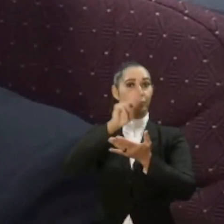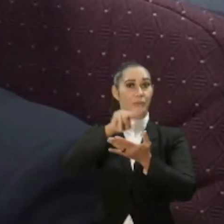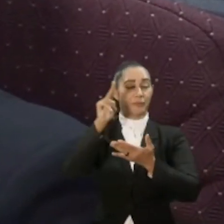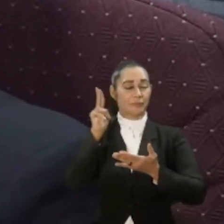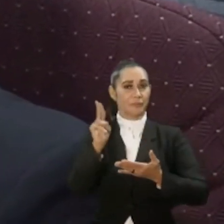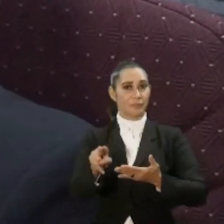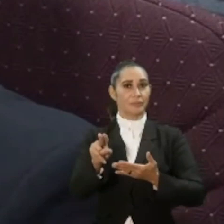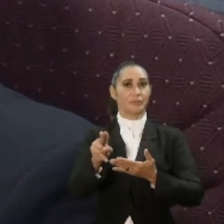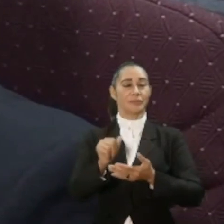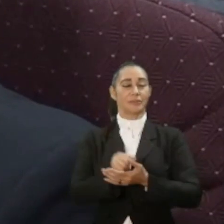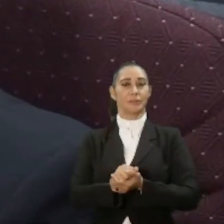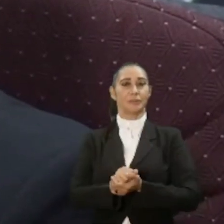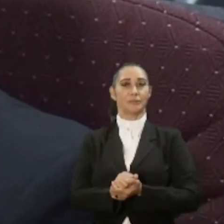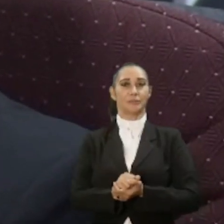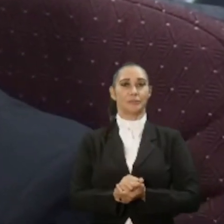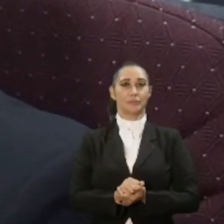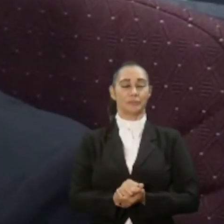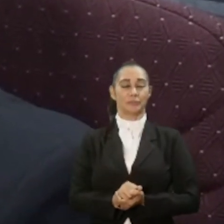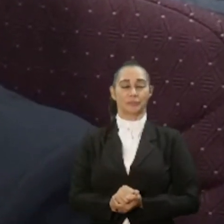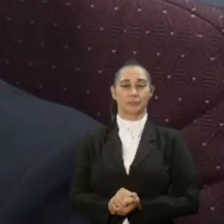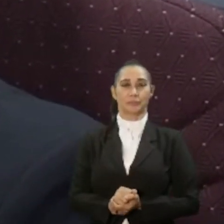2022,